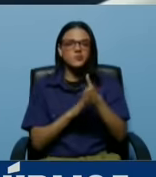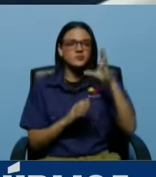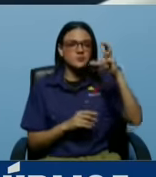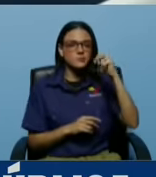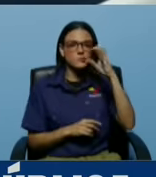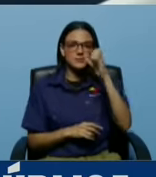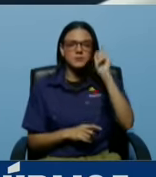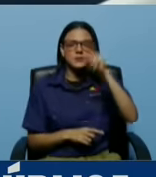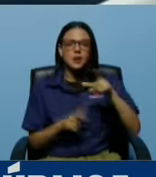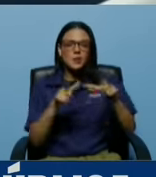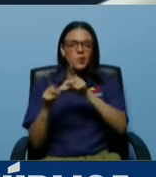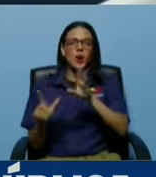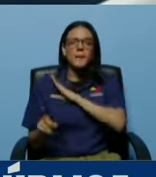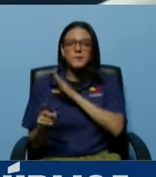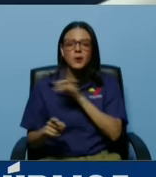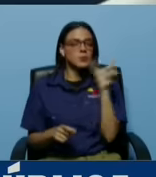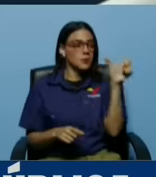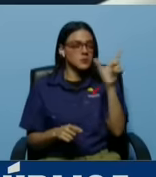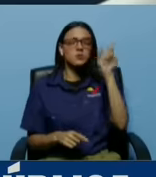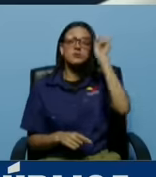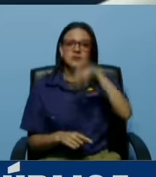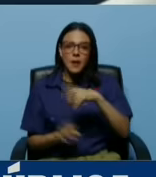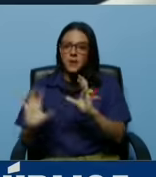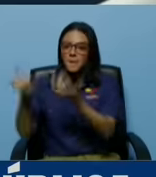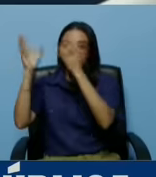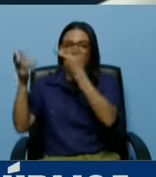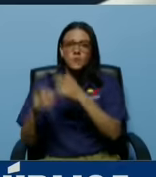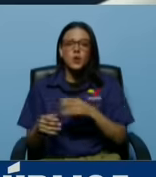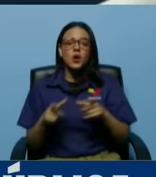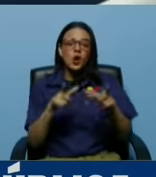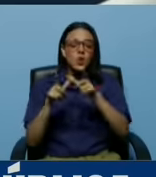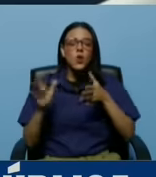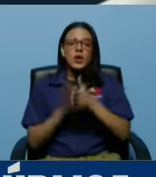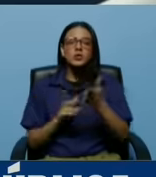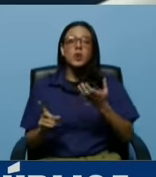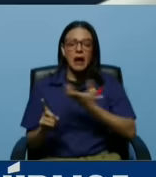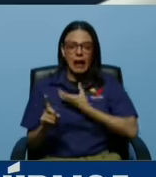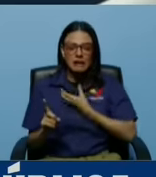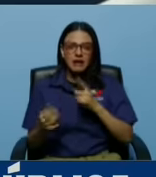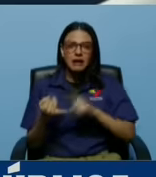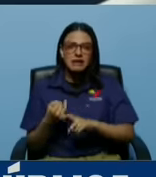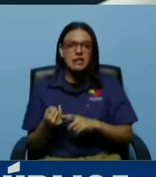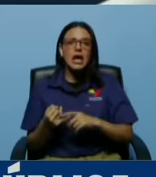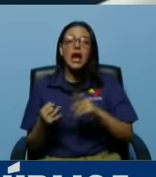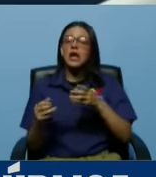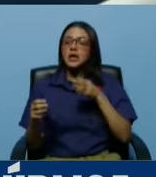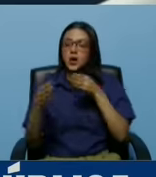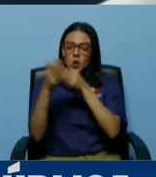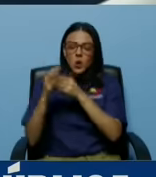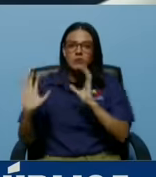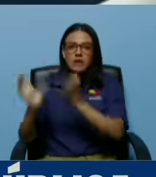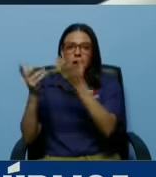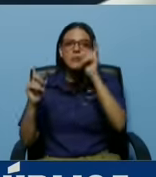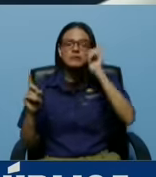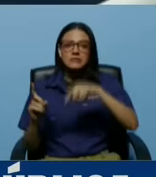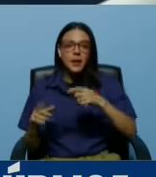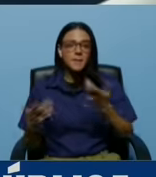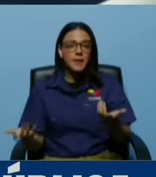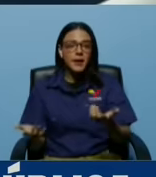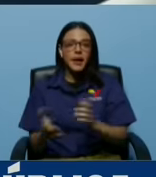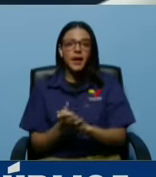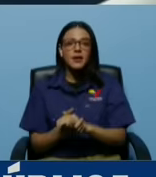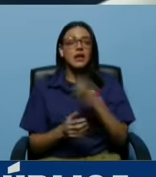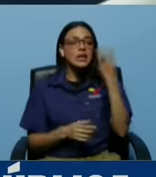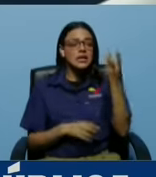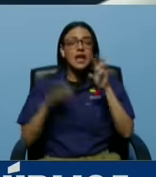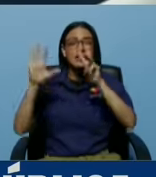sedes del PSV, sede principal del Ministerio de Hábitat y Vivienda, ataques a alcaldías de Quíbor y Sotillo,